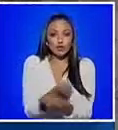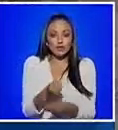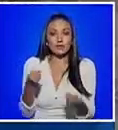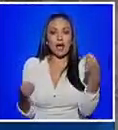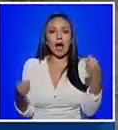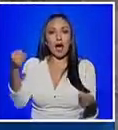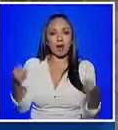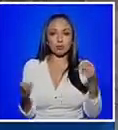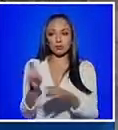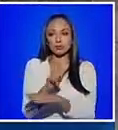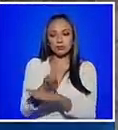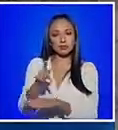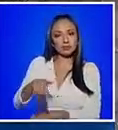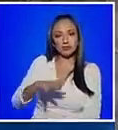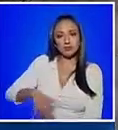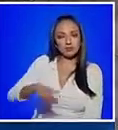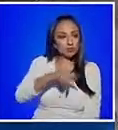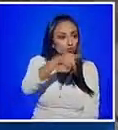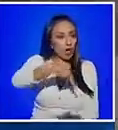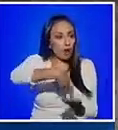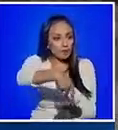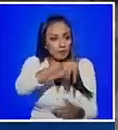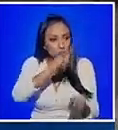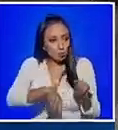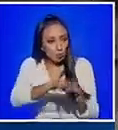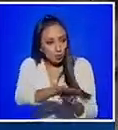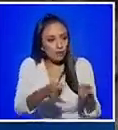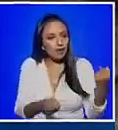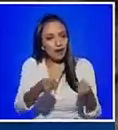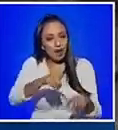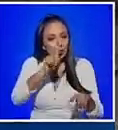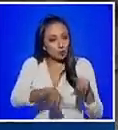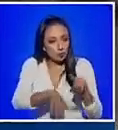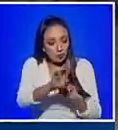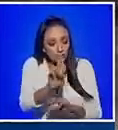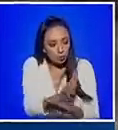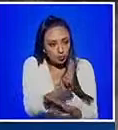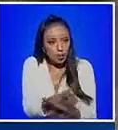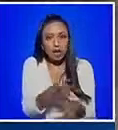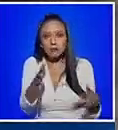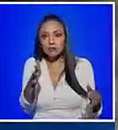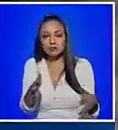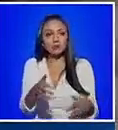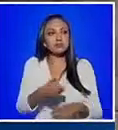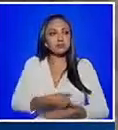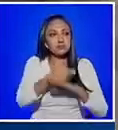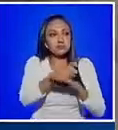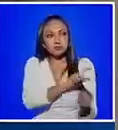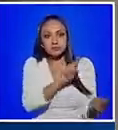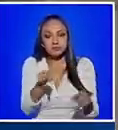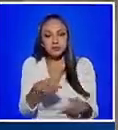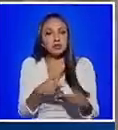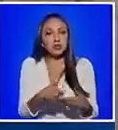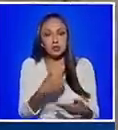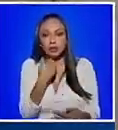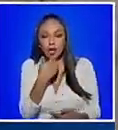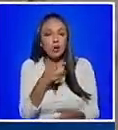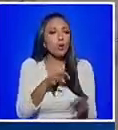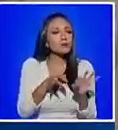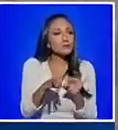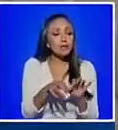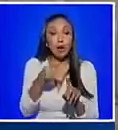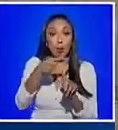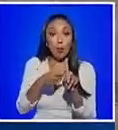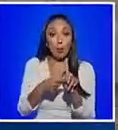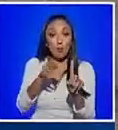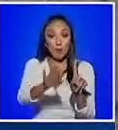vehículos circulen por aquí, que ustedes caminen por aquí. Decían que no han tenido la presencia de las autoridades hace un mes, que